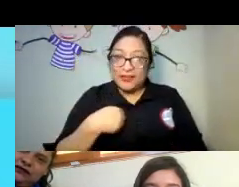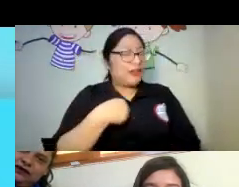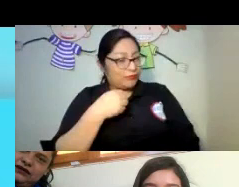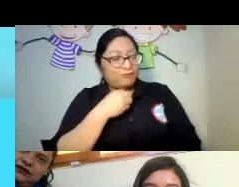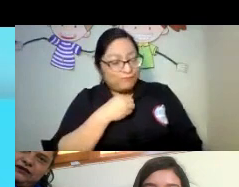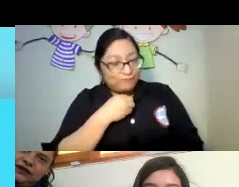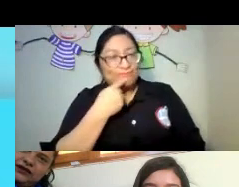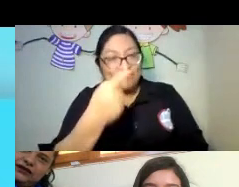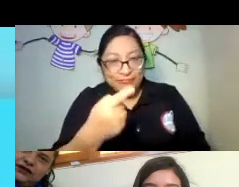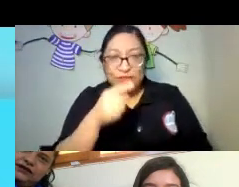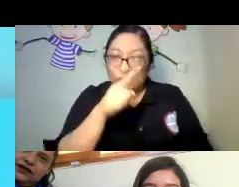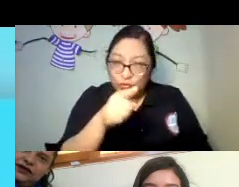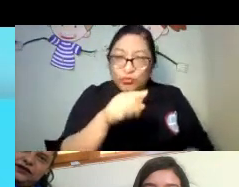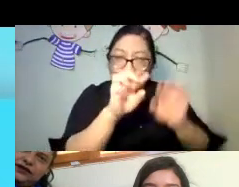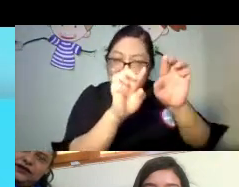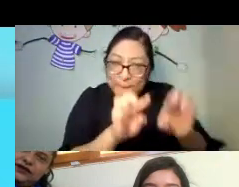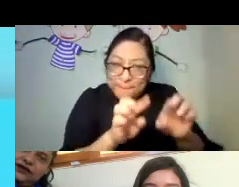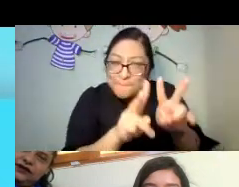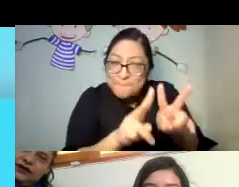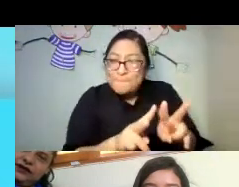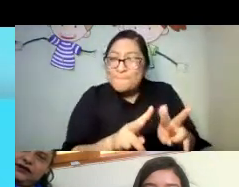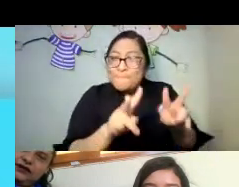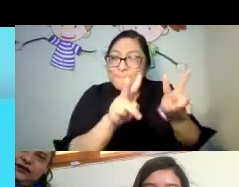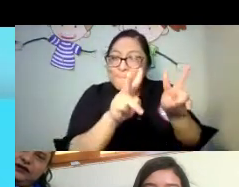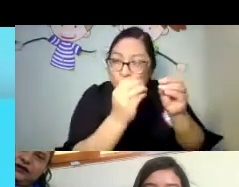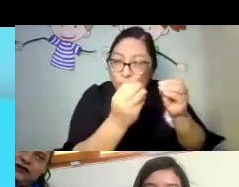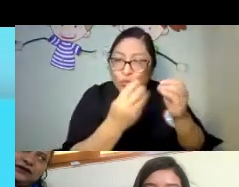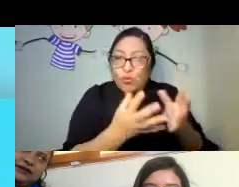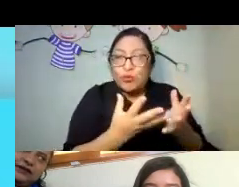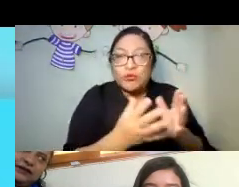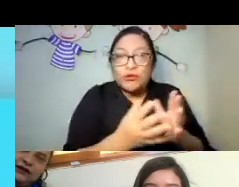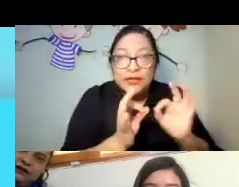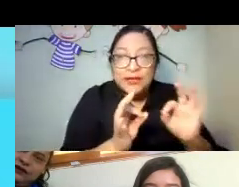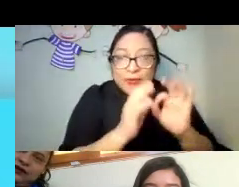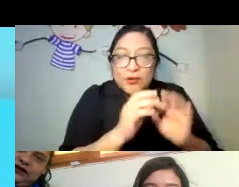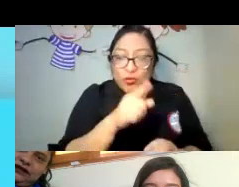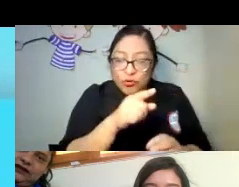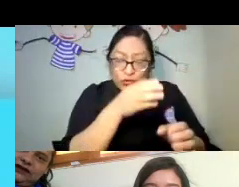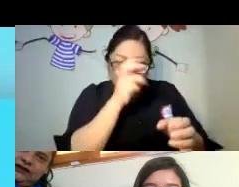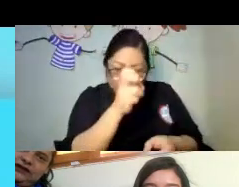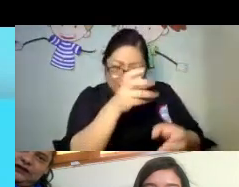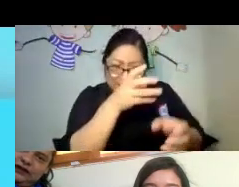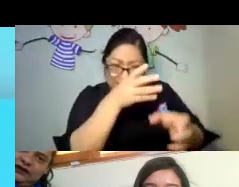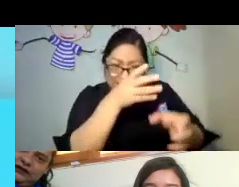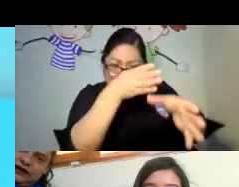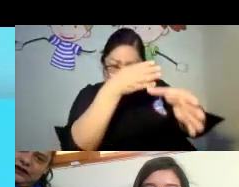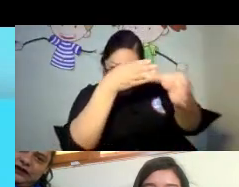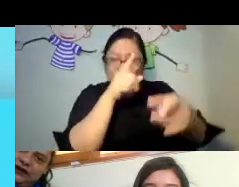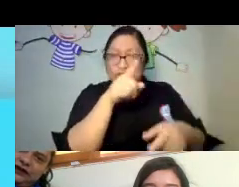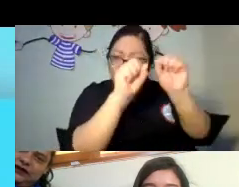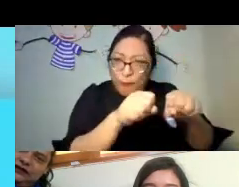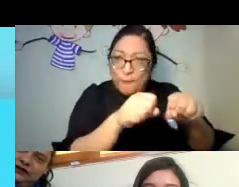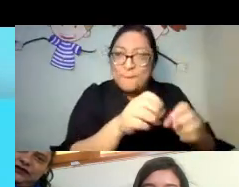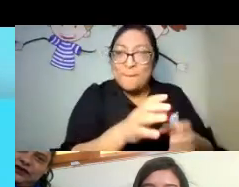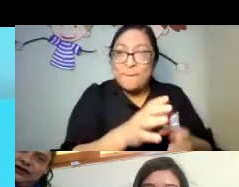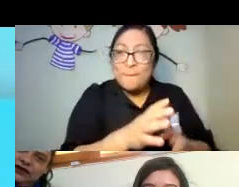valiosa. ¿Valiosa? Eres un niño muy inteligente. Muy inteligente. Tú todo lo puedes. Tú todo lo puedes. Para ti no